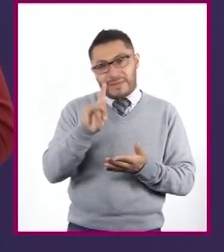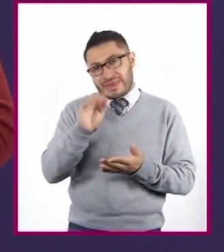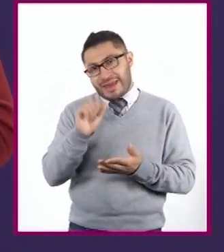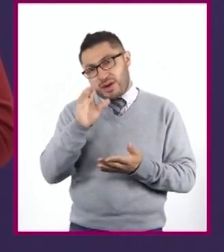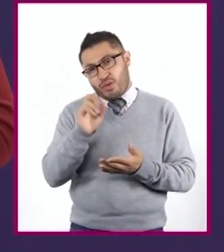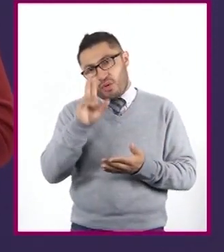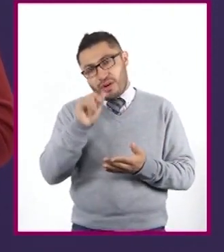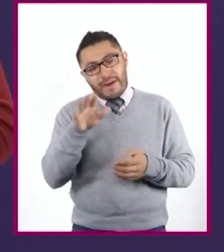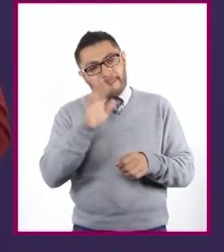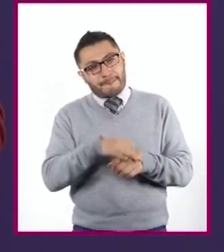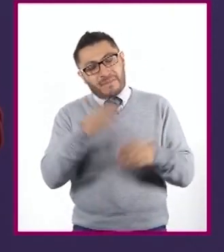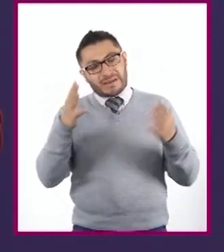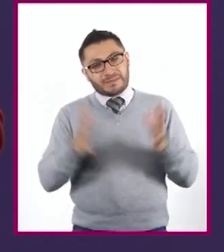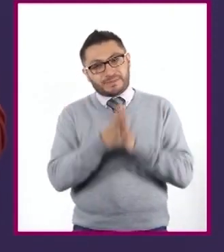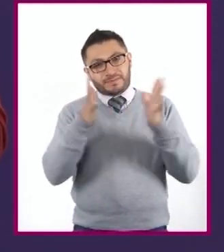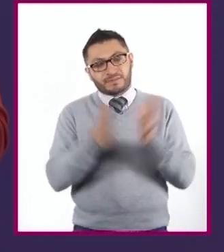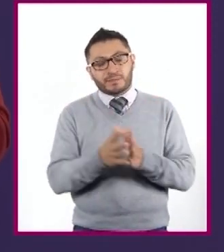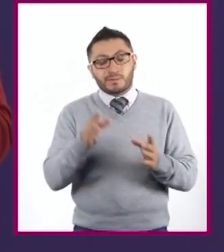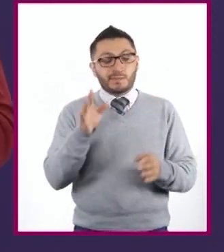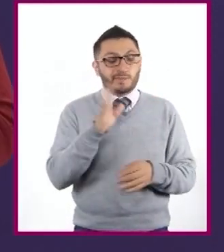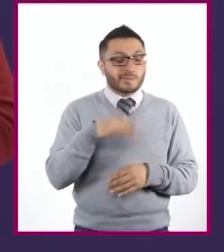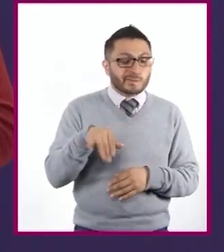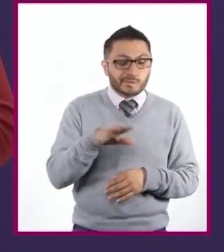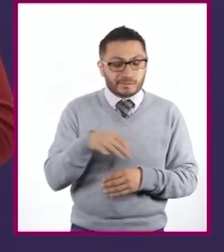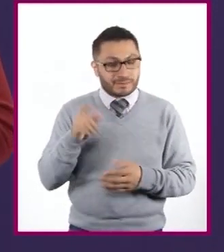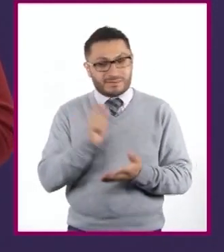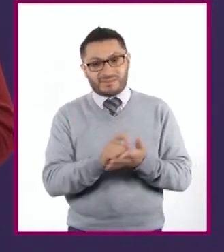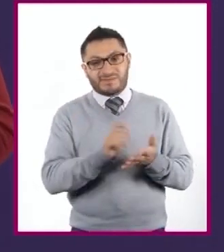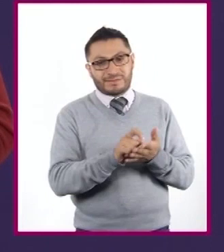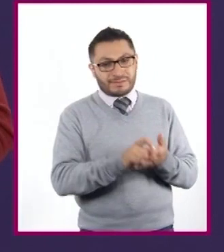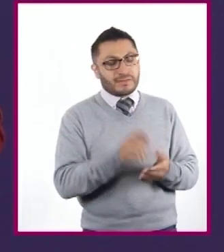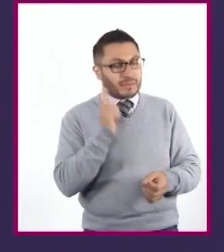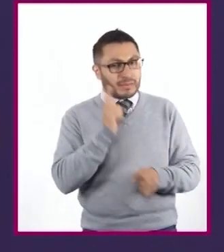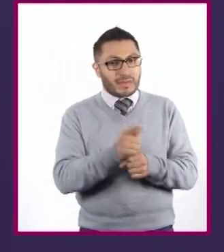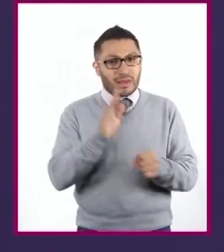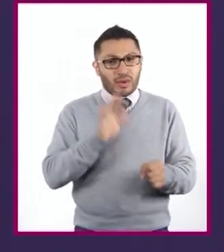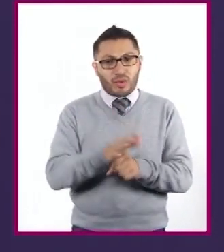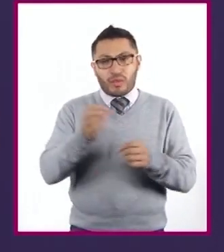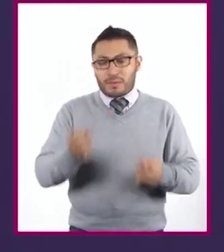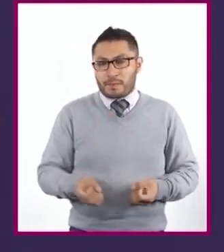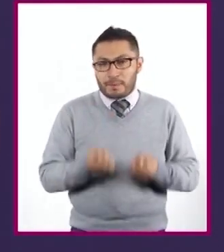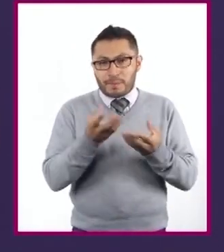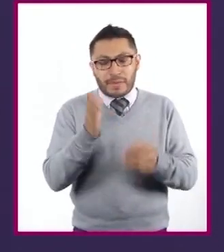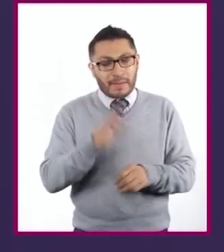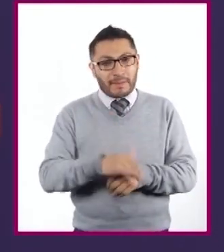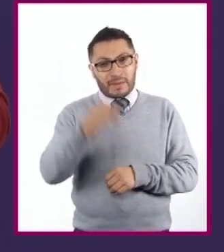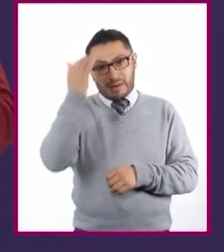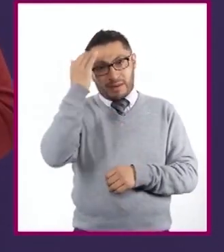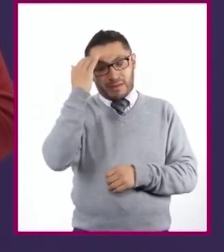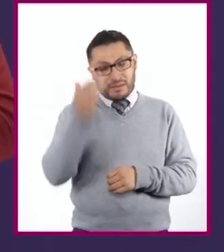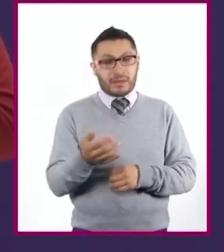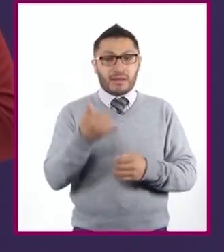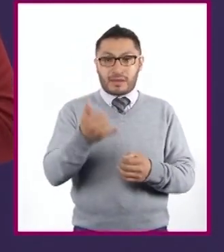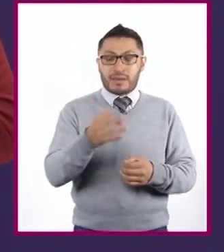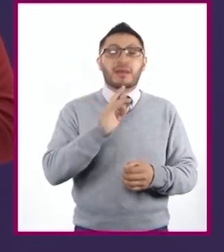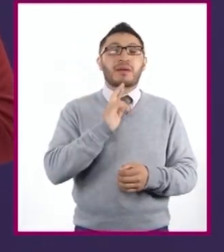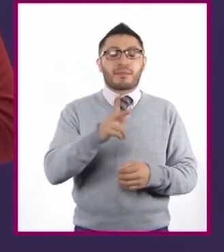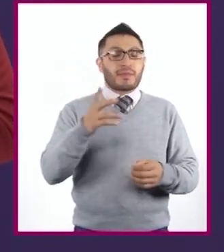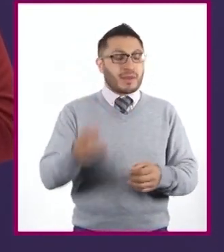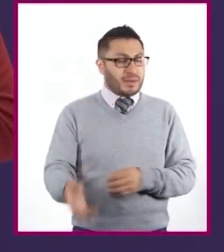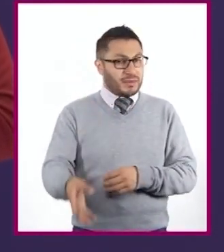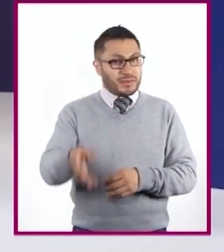más fuentes de consulta, podemos observar cuáles de estas nos aportan más conocimiento y enriquecen nuestro